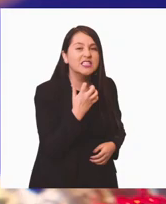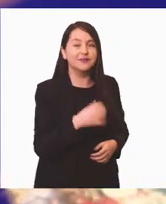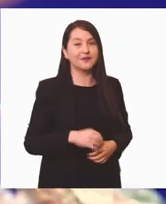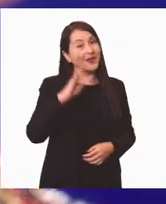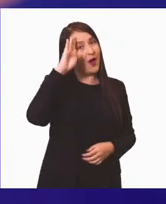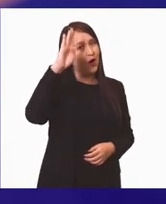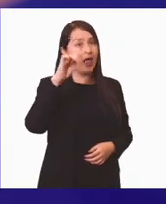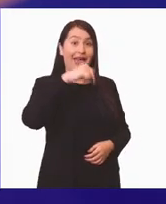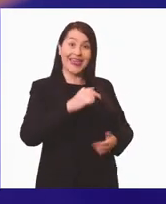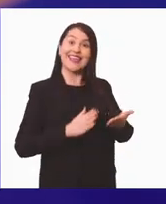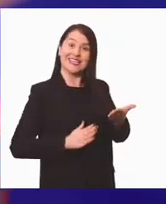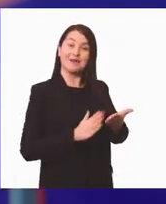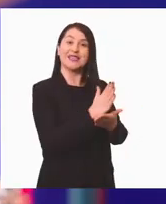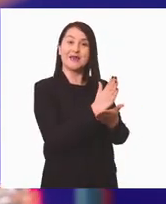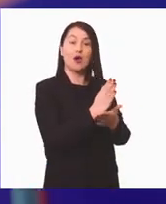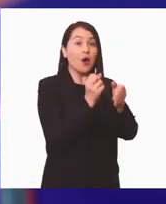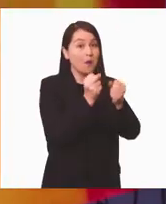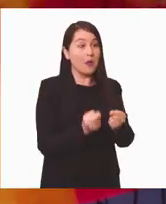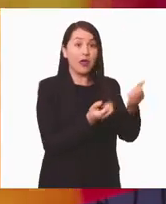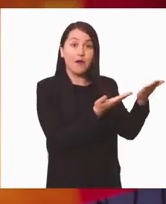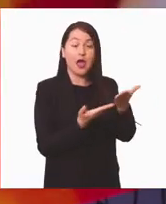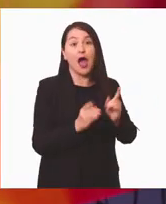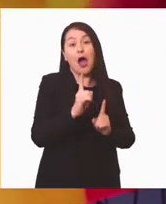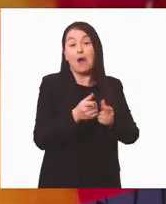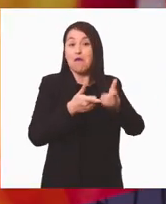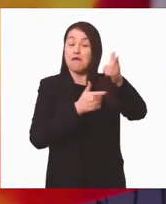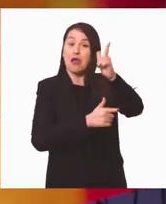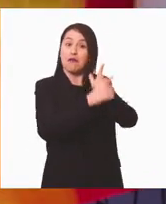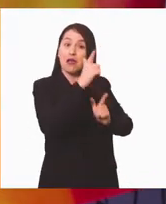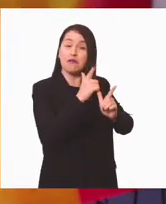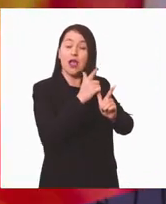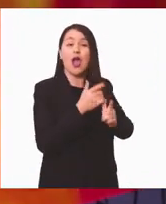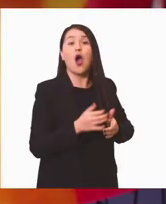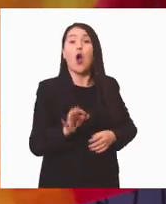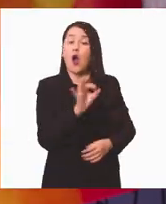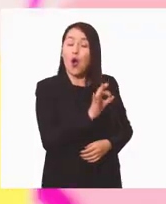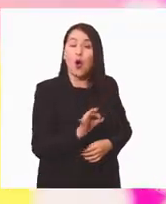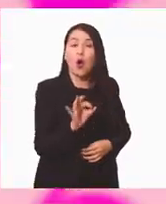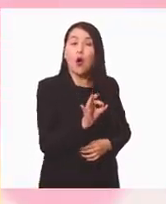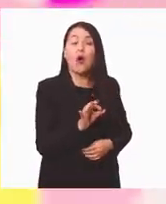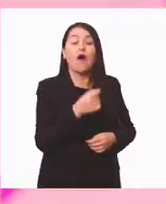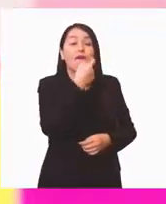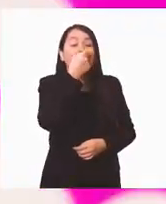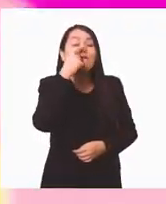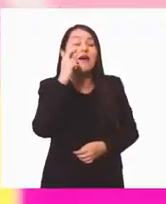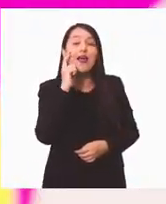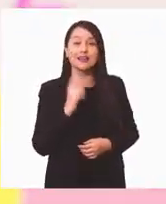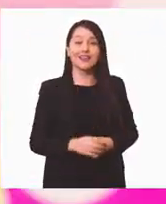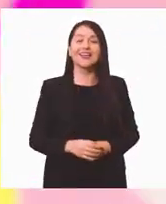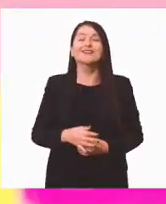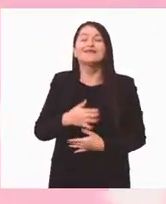Hola, este es el comienzo. ¿Podemos ofrecerle algún bebestible? ¿Unas fresas frescas, quizás?